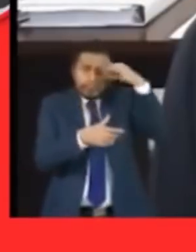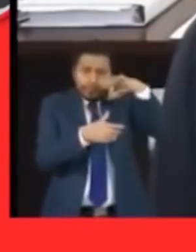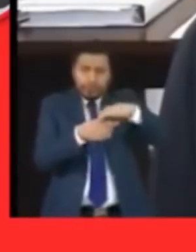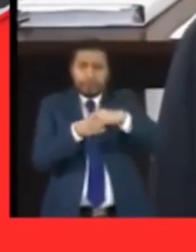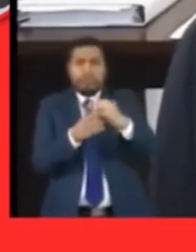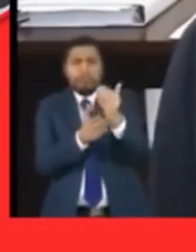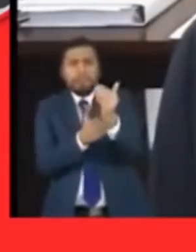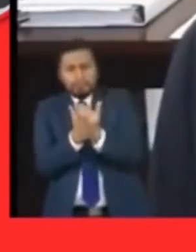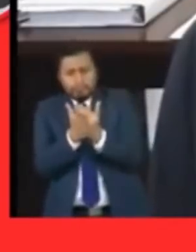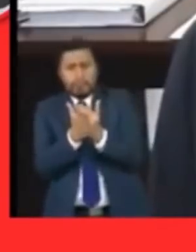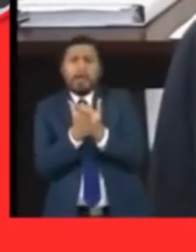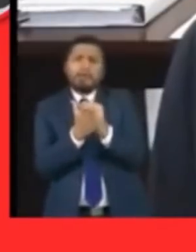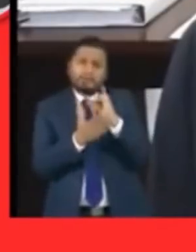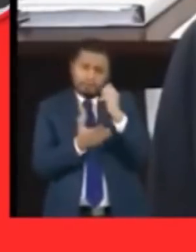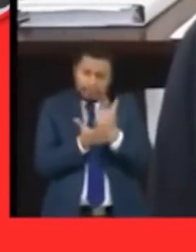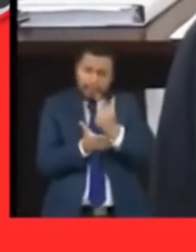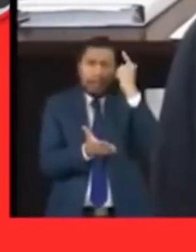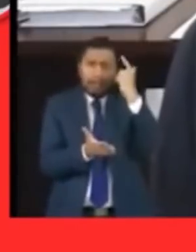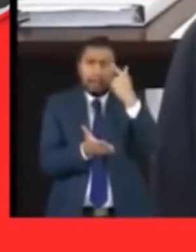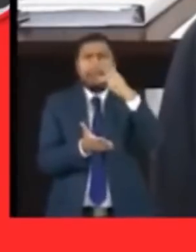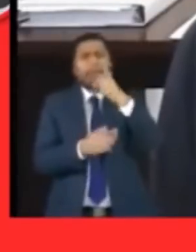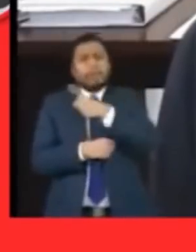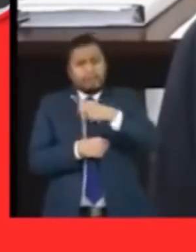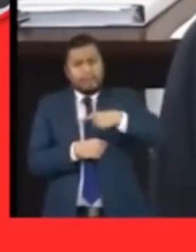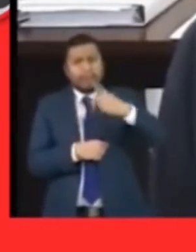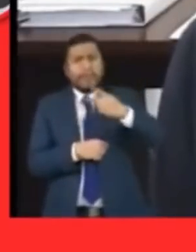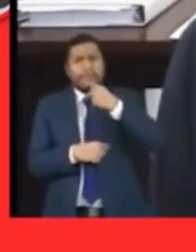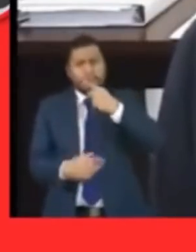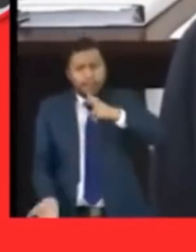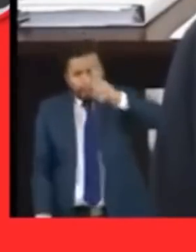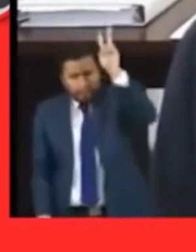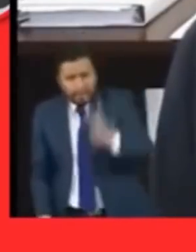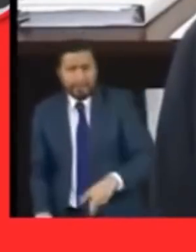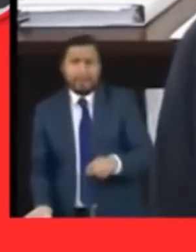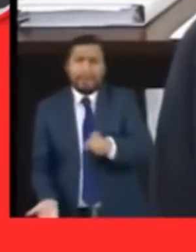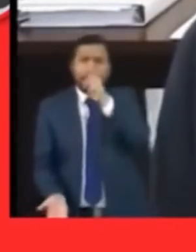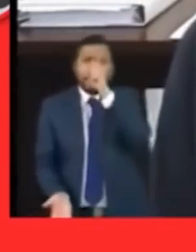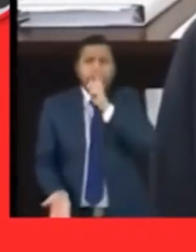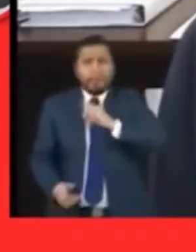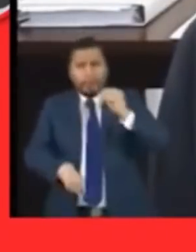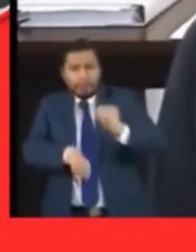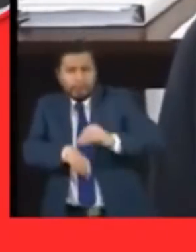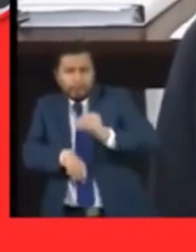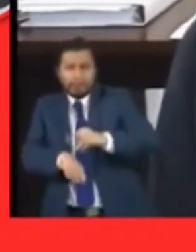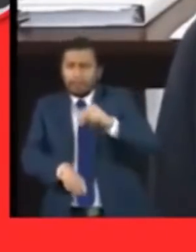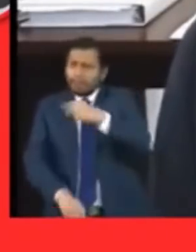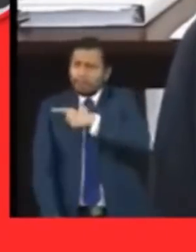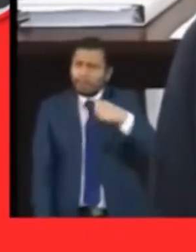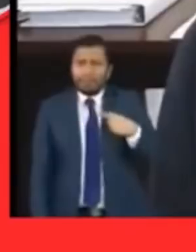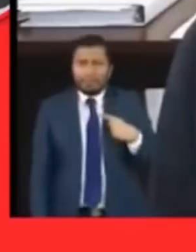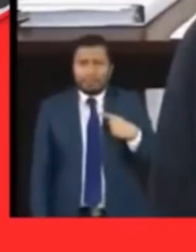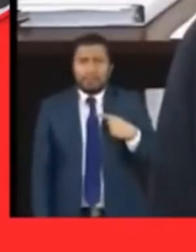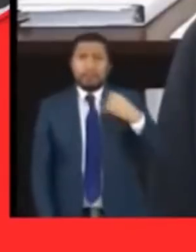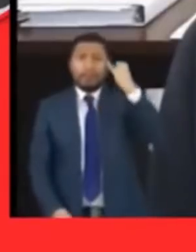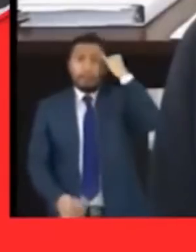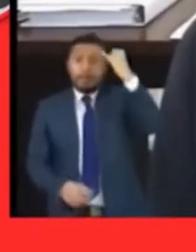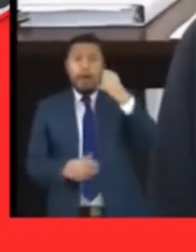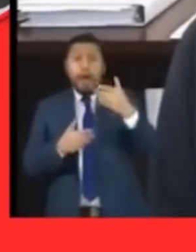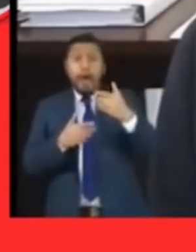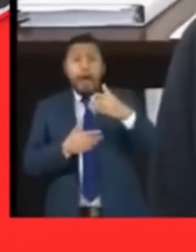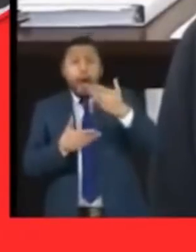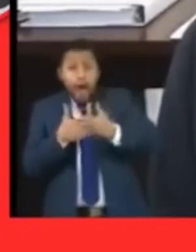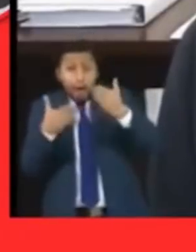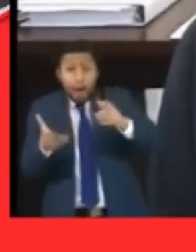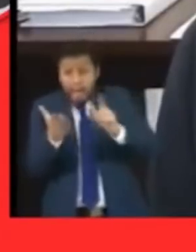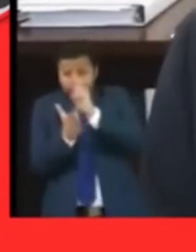vuelvo a insistir, hablar con la verdad, no con mentiras ni con demagogia. Si hoy no hay el número de casillas que